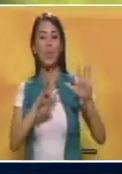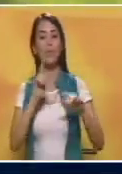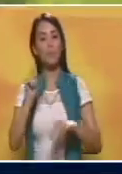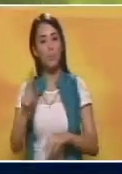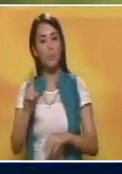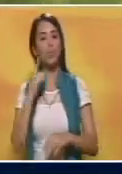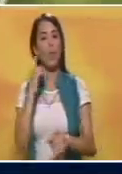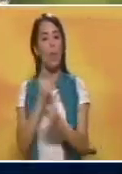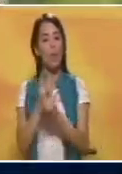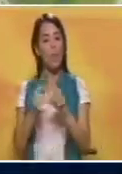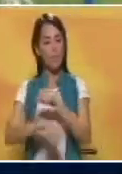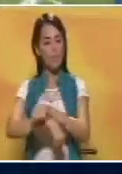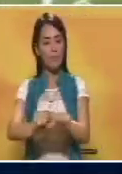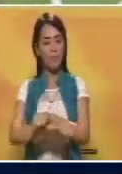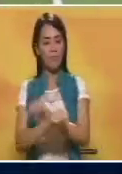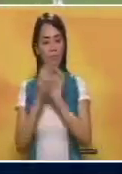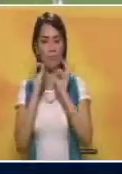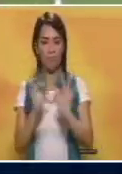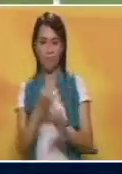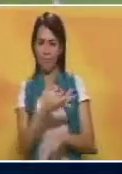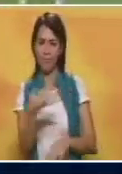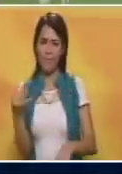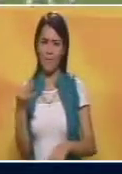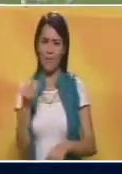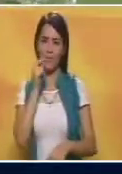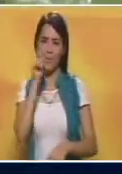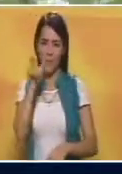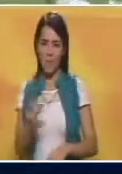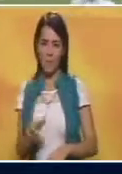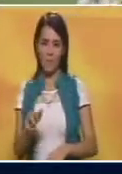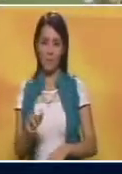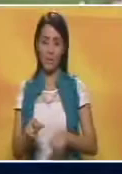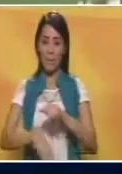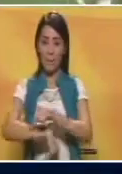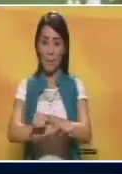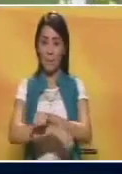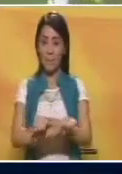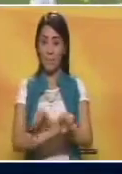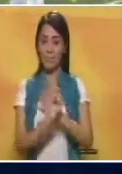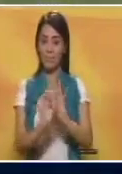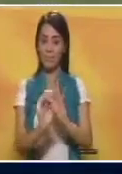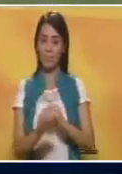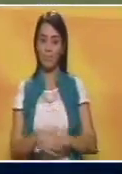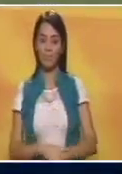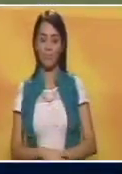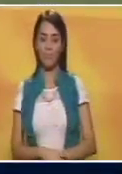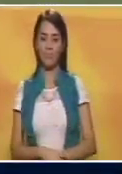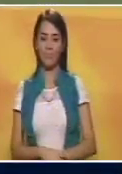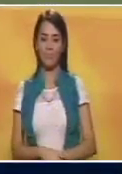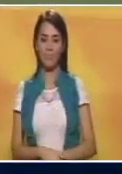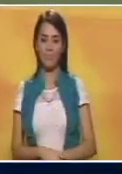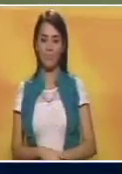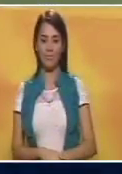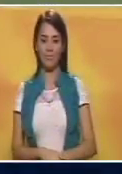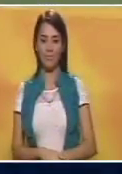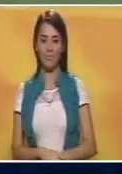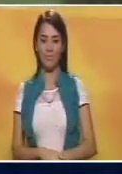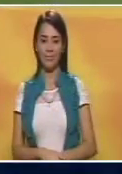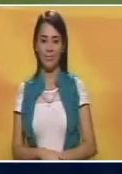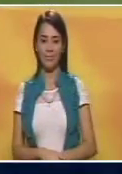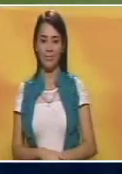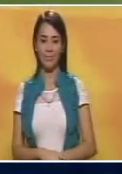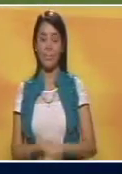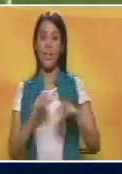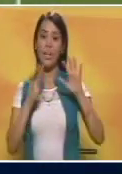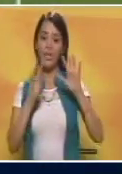compromiso cuando tras una gran jugada combinada continua volvía el marcador para la canarinha y ya en el